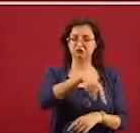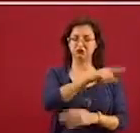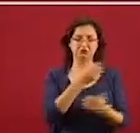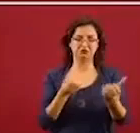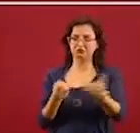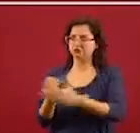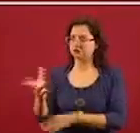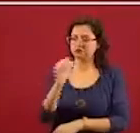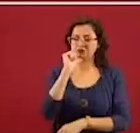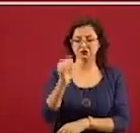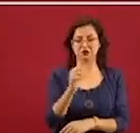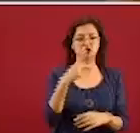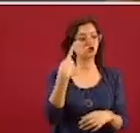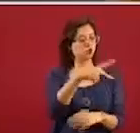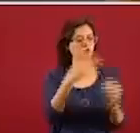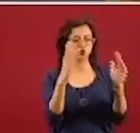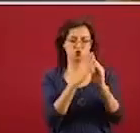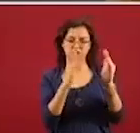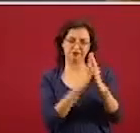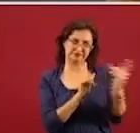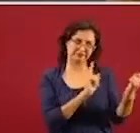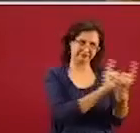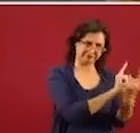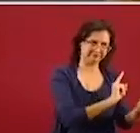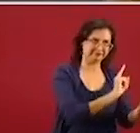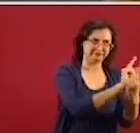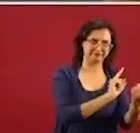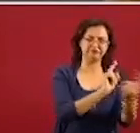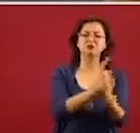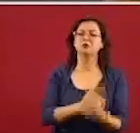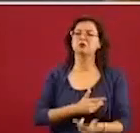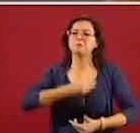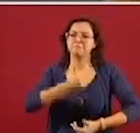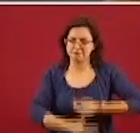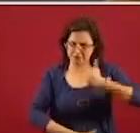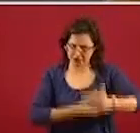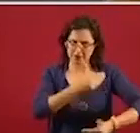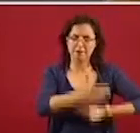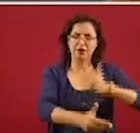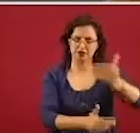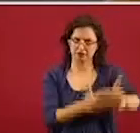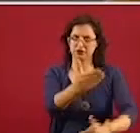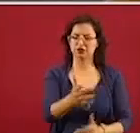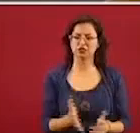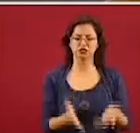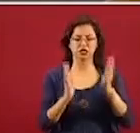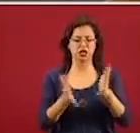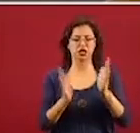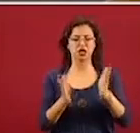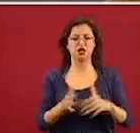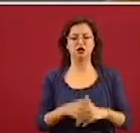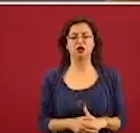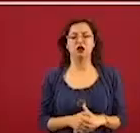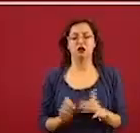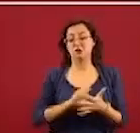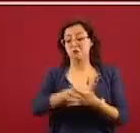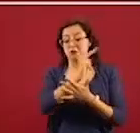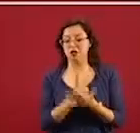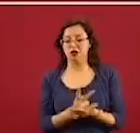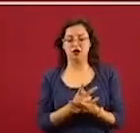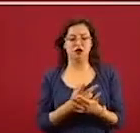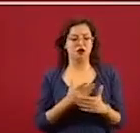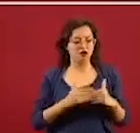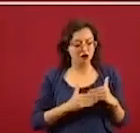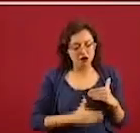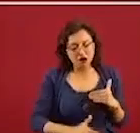salgan. Pero ya llevamos bastante avance. El plan es terminar a más tardar el